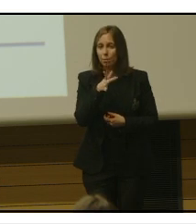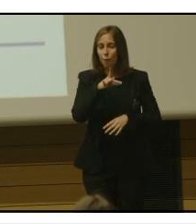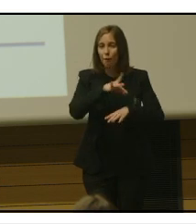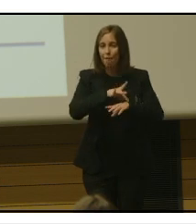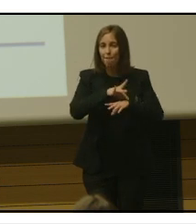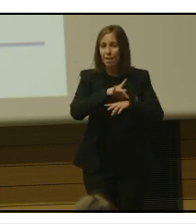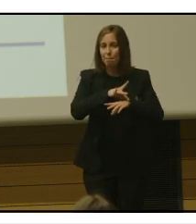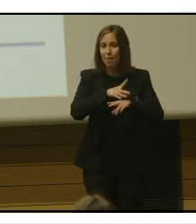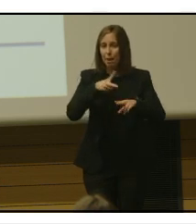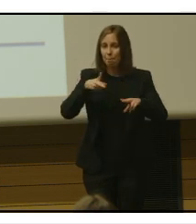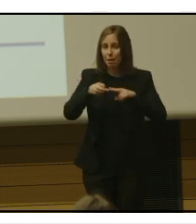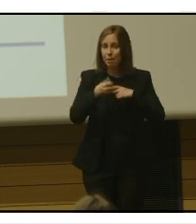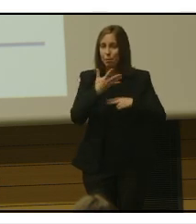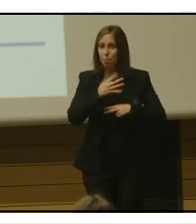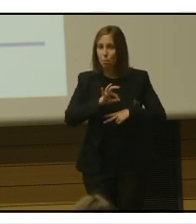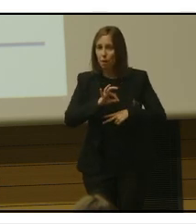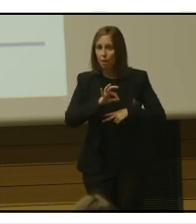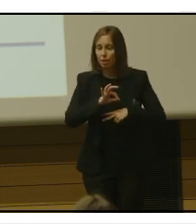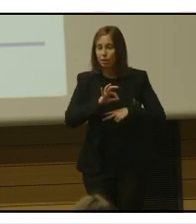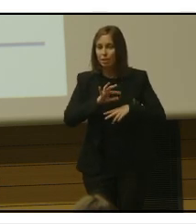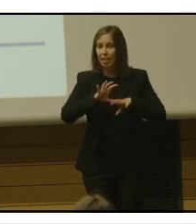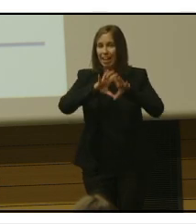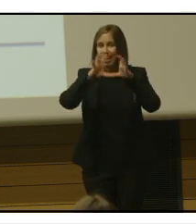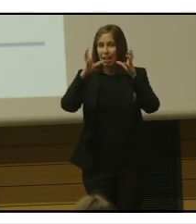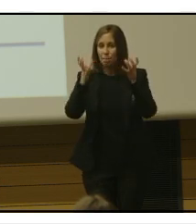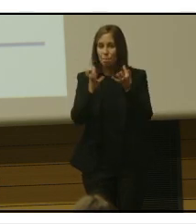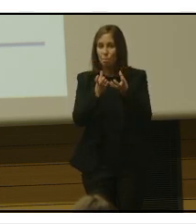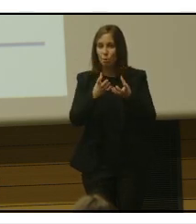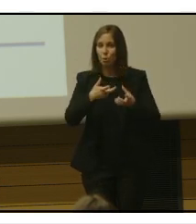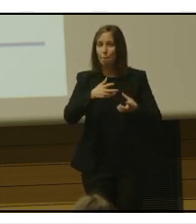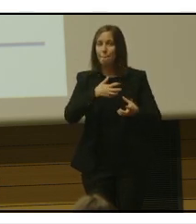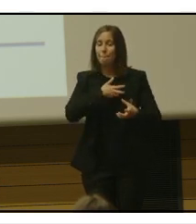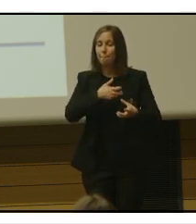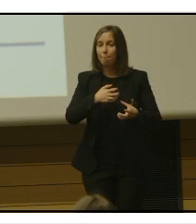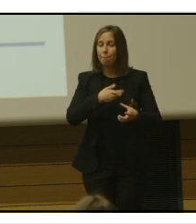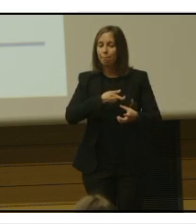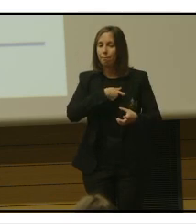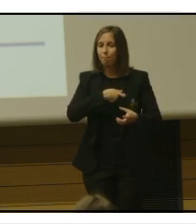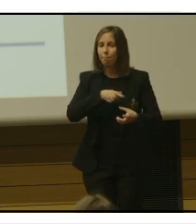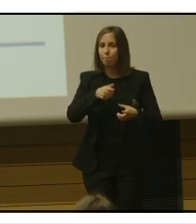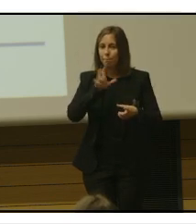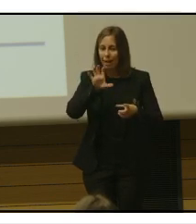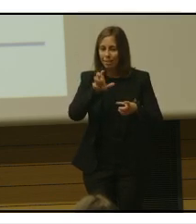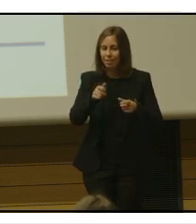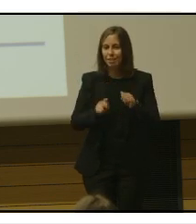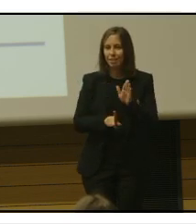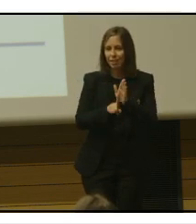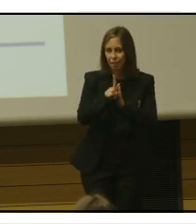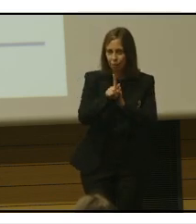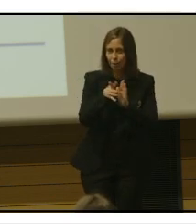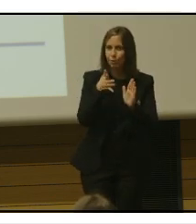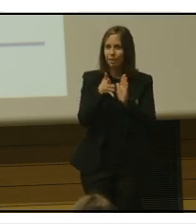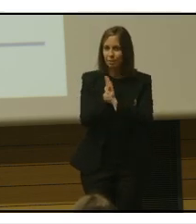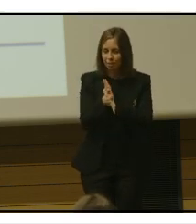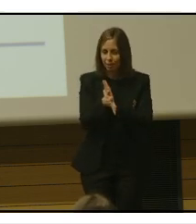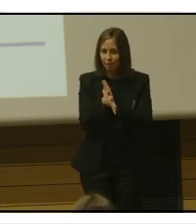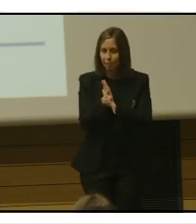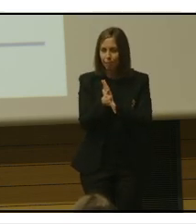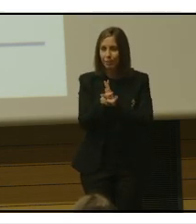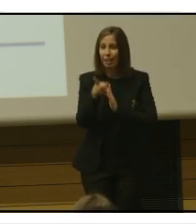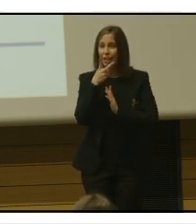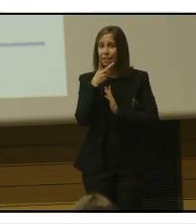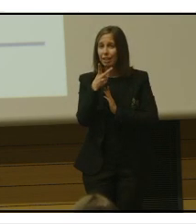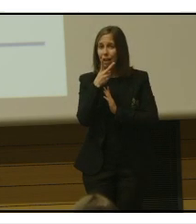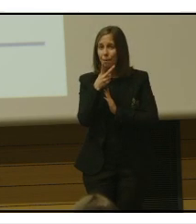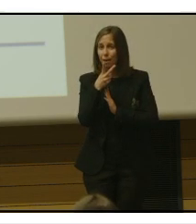más importante en los países desarrollados, 1964. O sea, nos estamos encontrando ya con un posicionamiento del